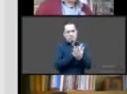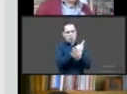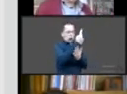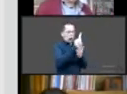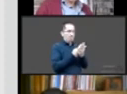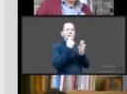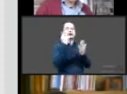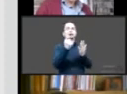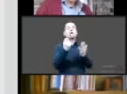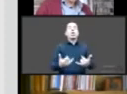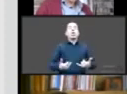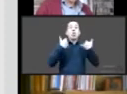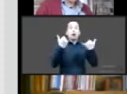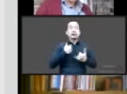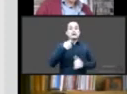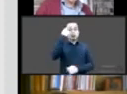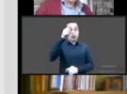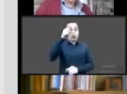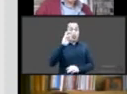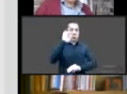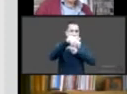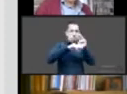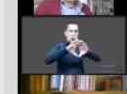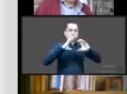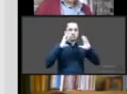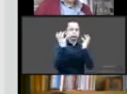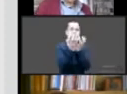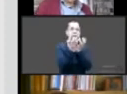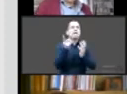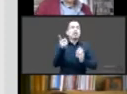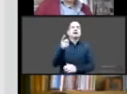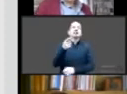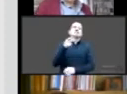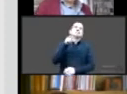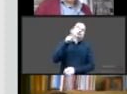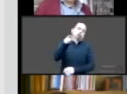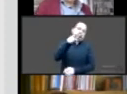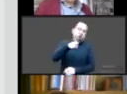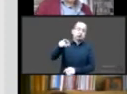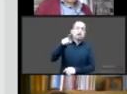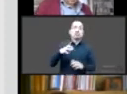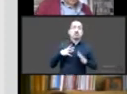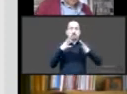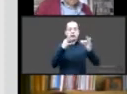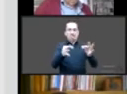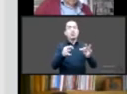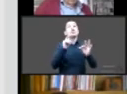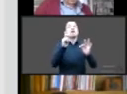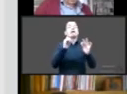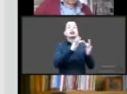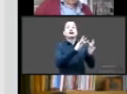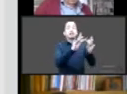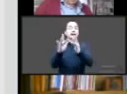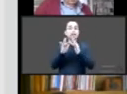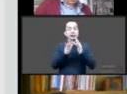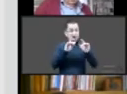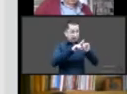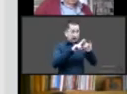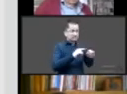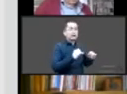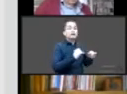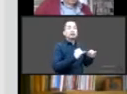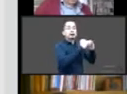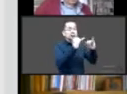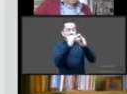Wild International en México es fundadora y presidenta de la red de instituciones especialistas en juventud y